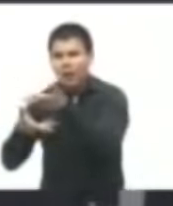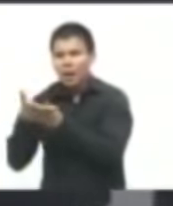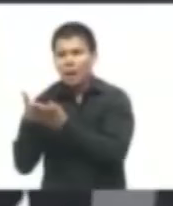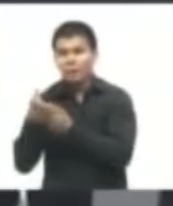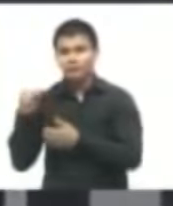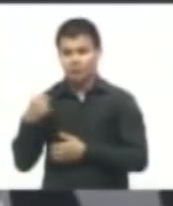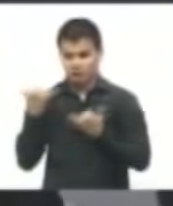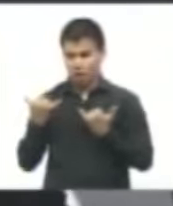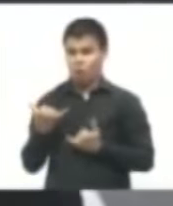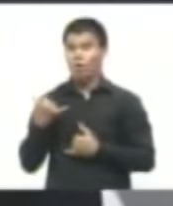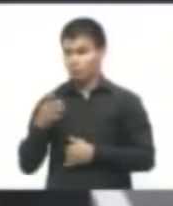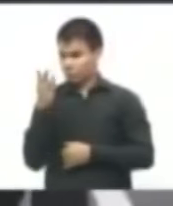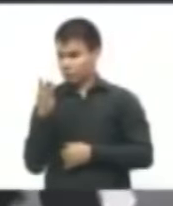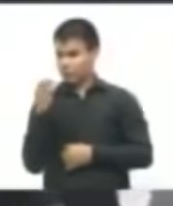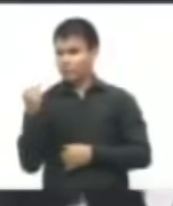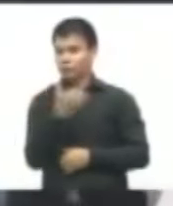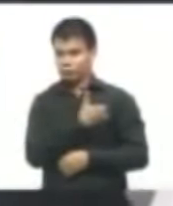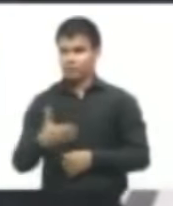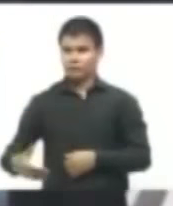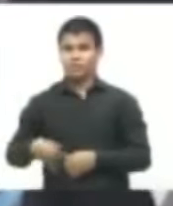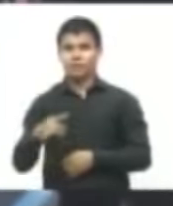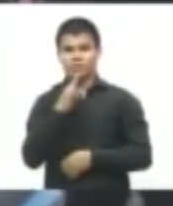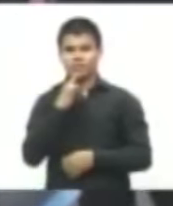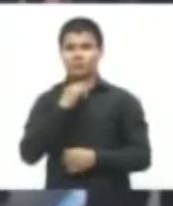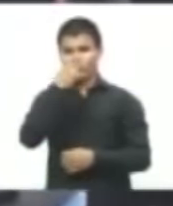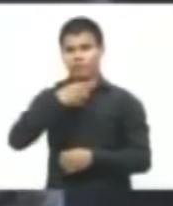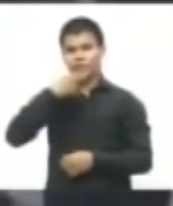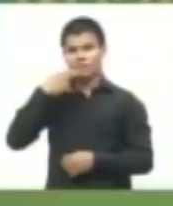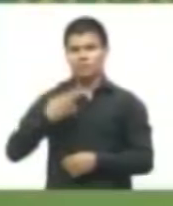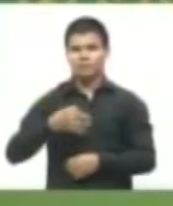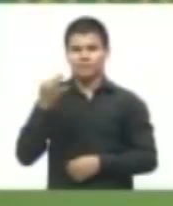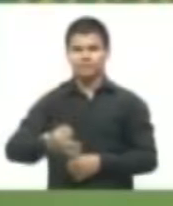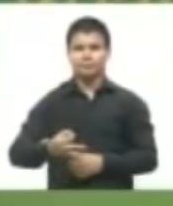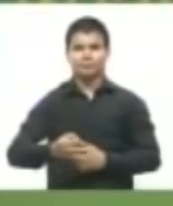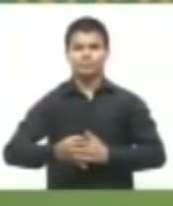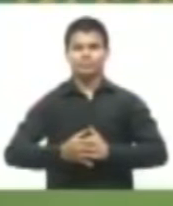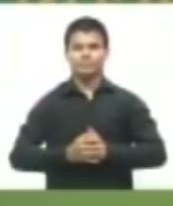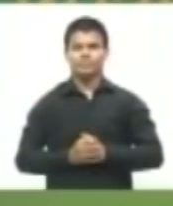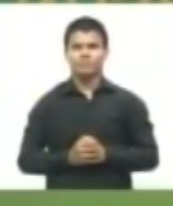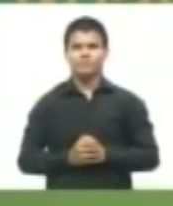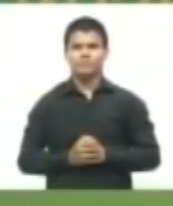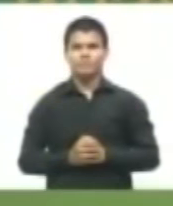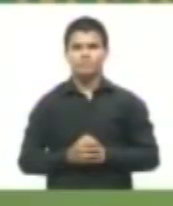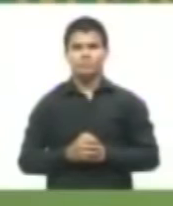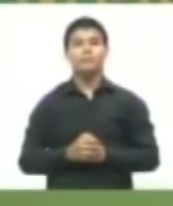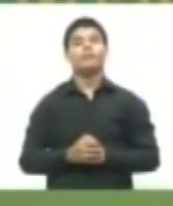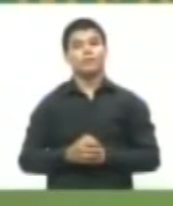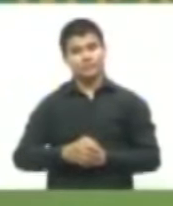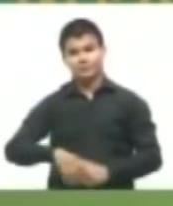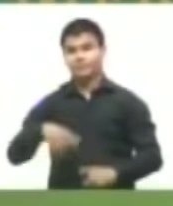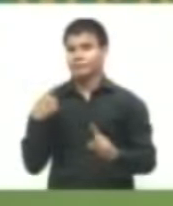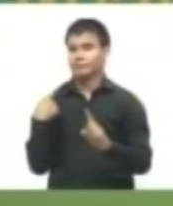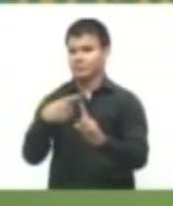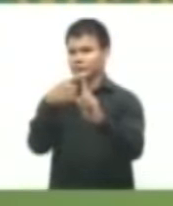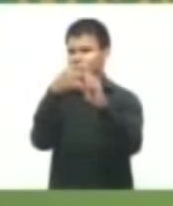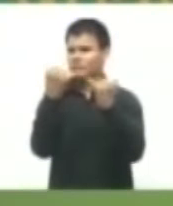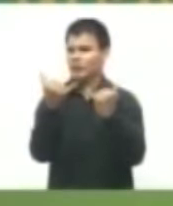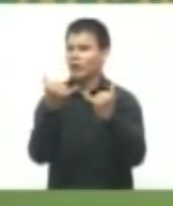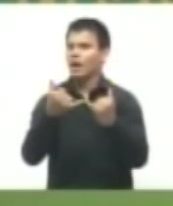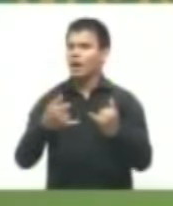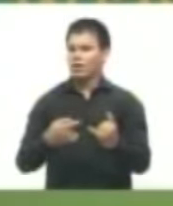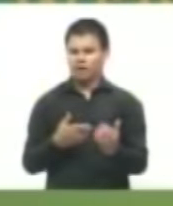dama. Lucia del Mar, Las Noticias, un compromiso con la verdad. Con éxito se llevó a cabo la lectura del bando